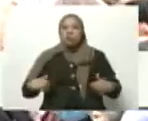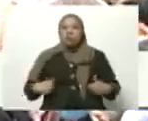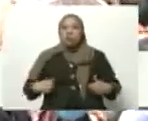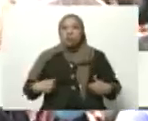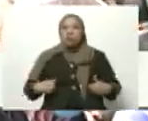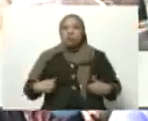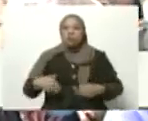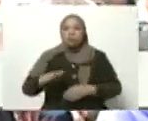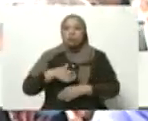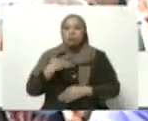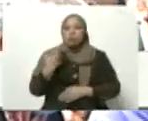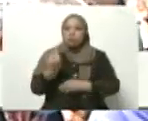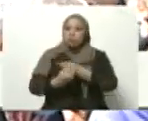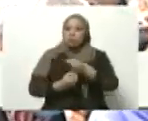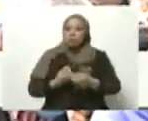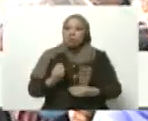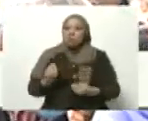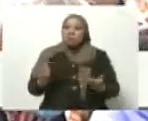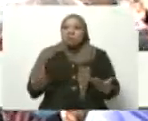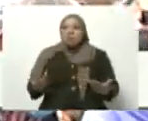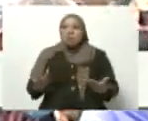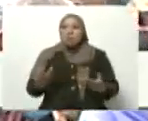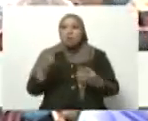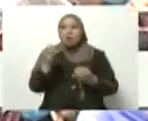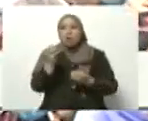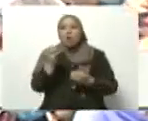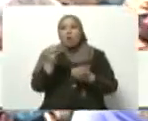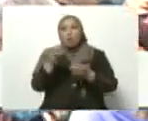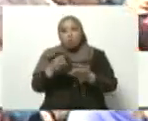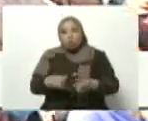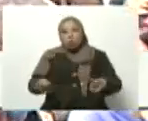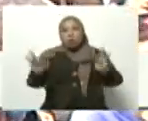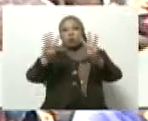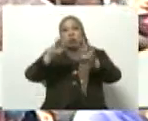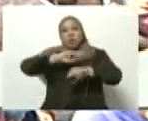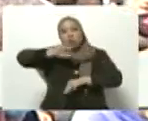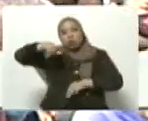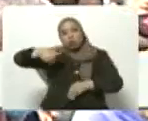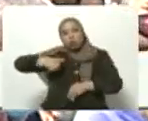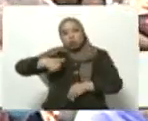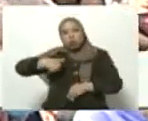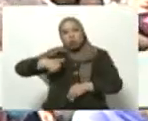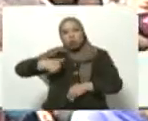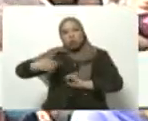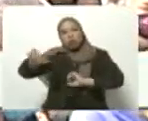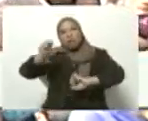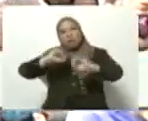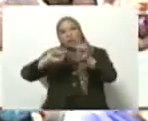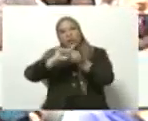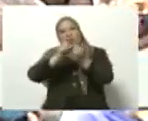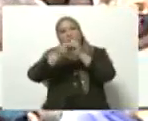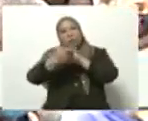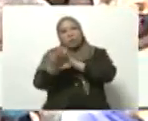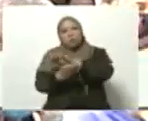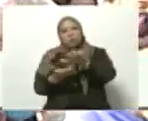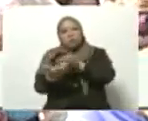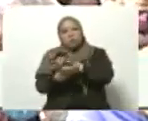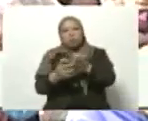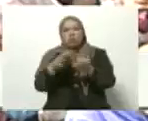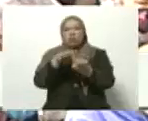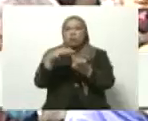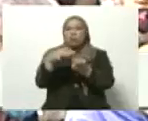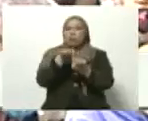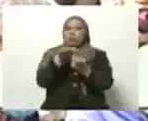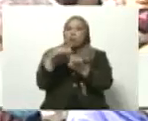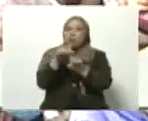¿Qué puede hacerse en la ONU? ¿Qué podemos hacer nosotros en Naciones Unidas para intentar cambiar la situación que se ha venido